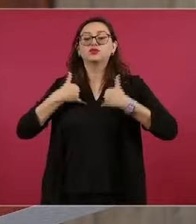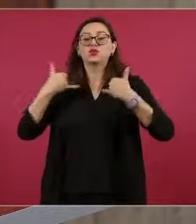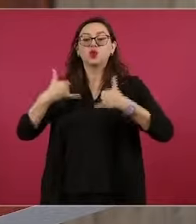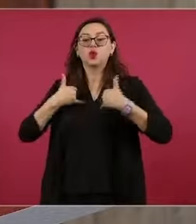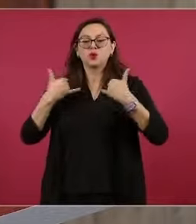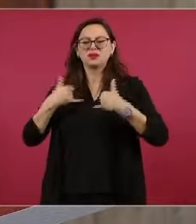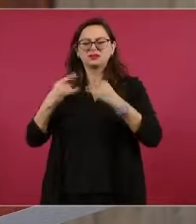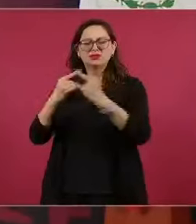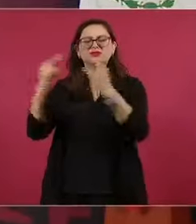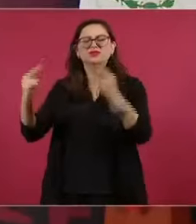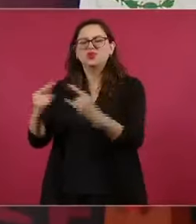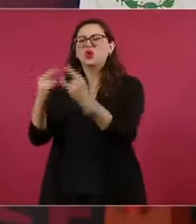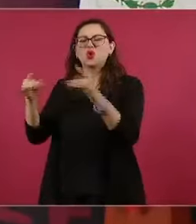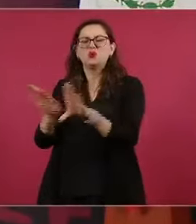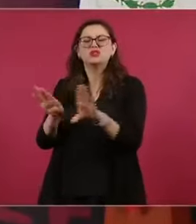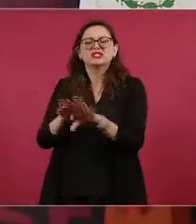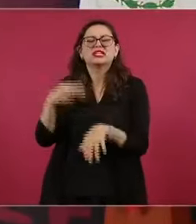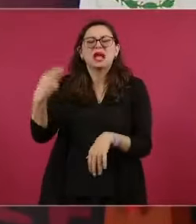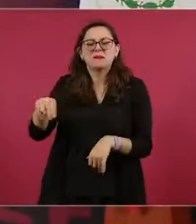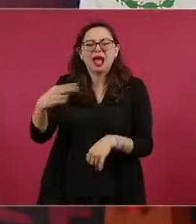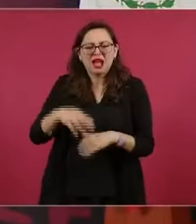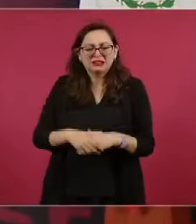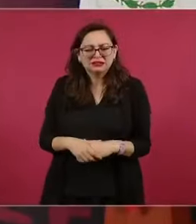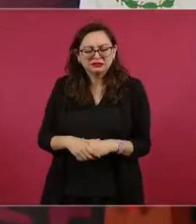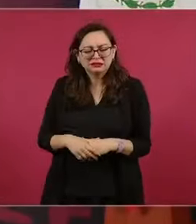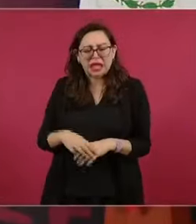Boy Scouts, Boy Scout.